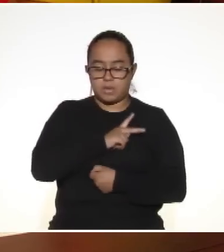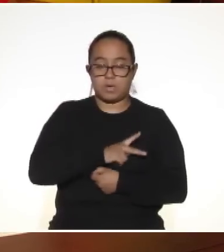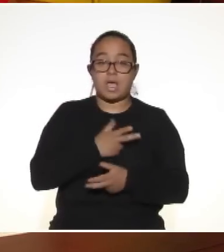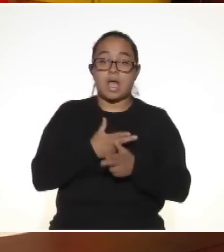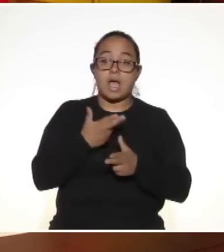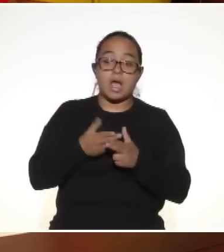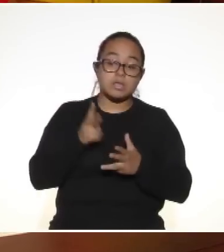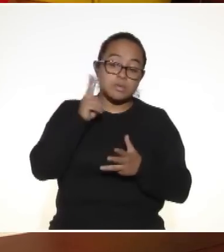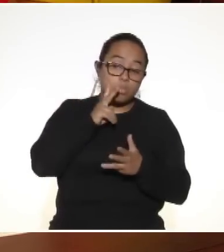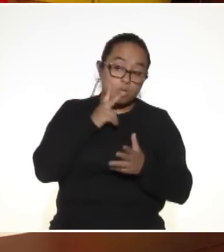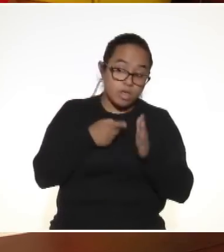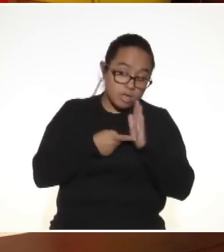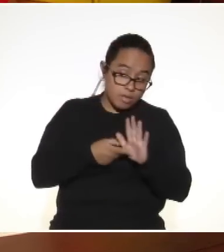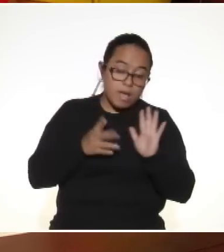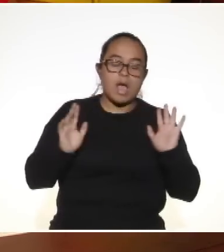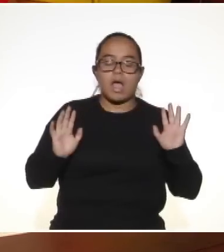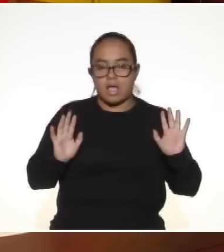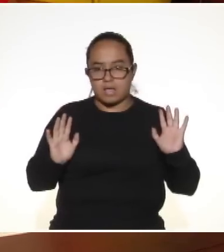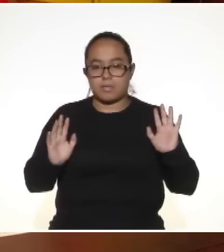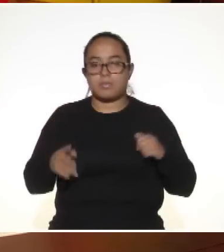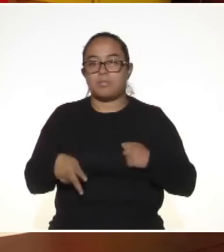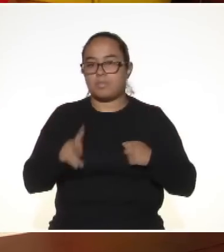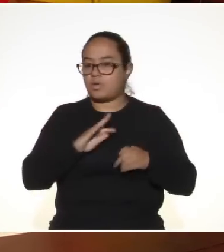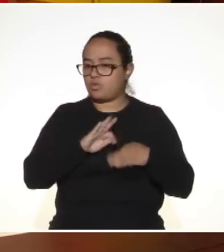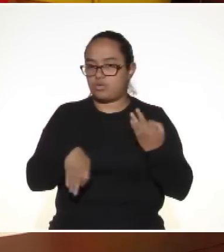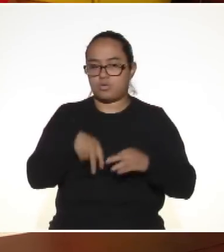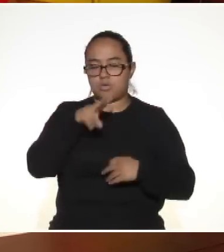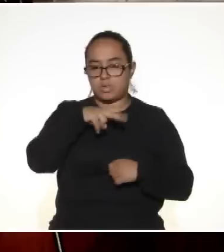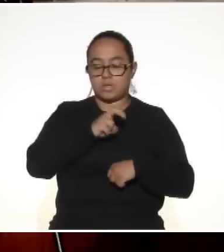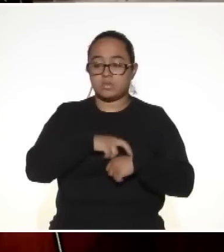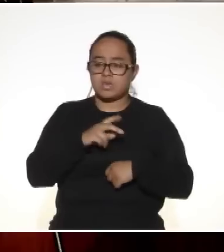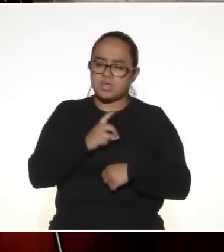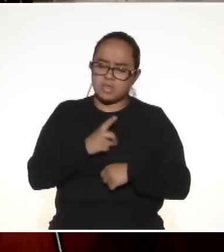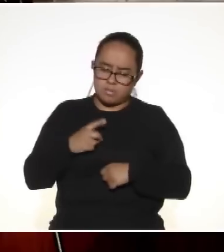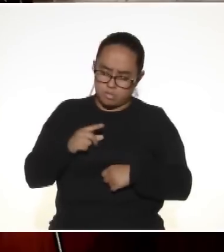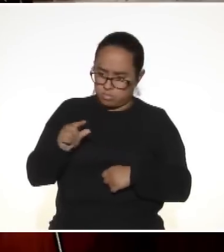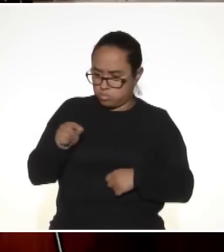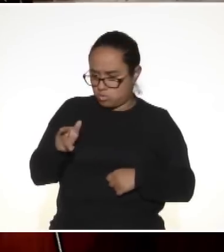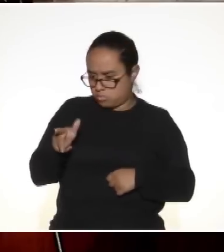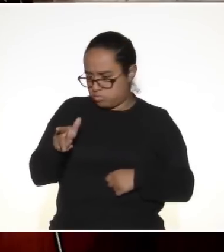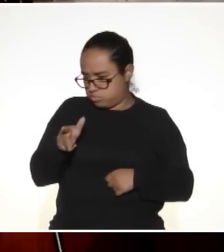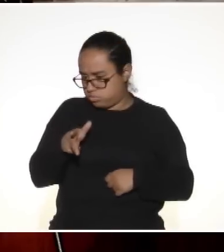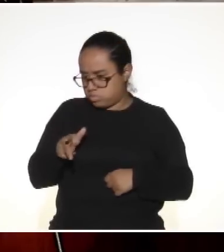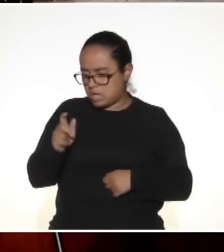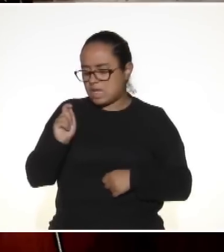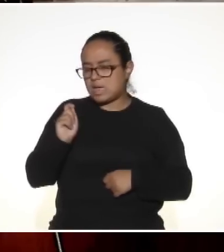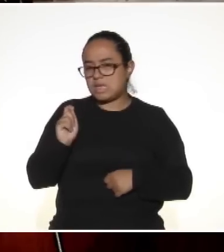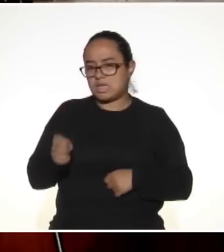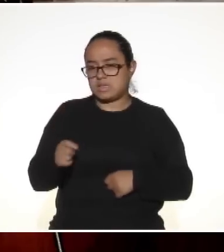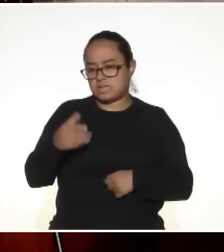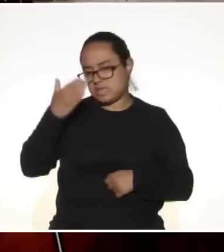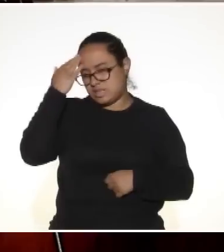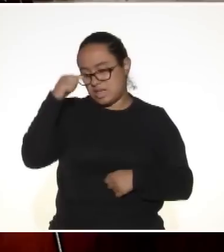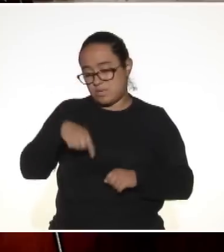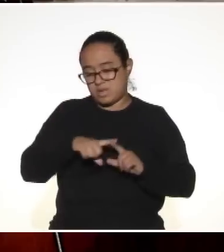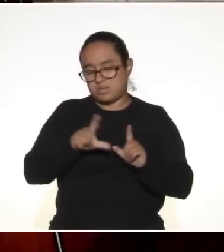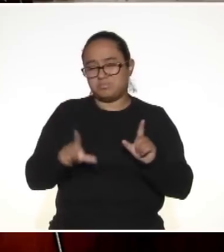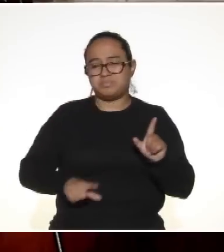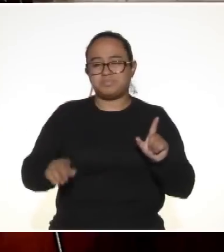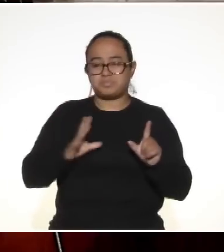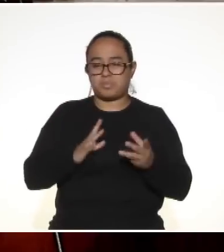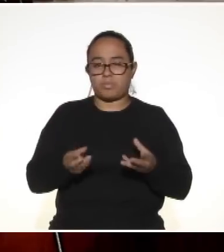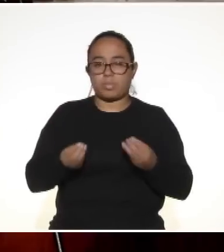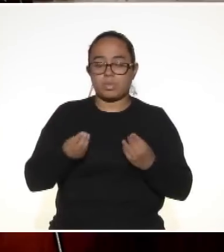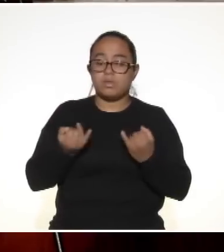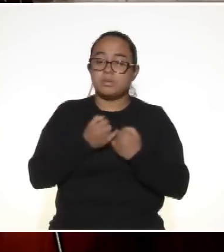quede súper claro. Sí. Y lo que comentaban, poder tomarle video para saber qué es, saber que nuestro país está lleno de esto. Incluso lo